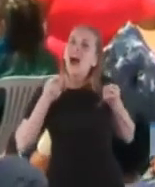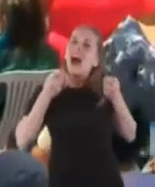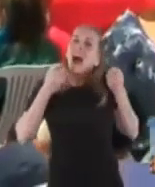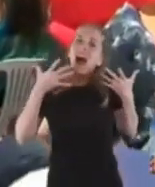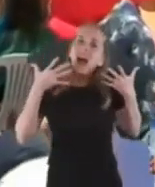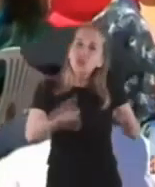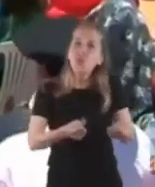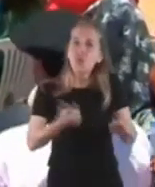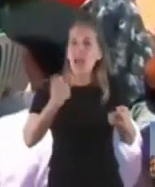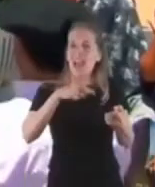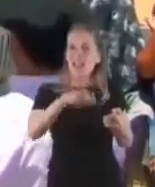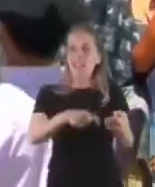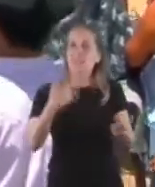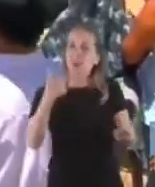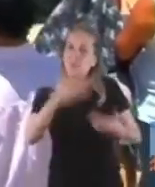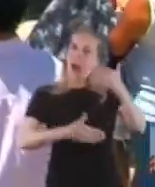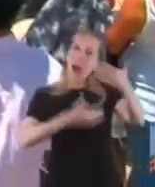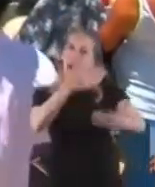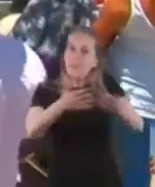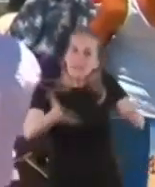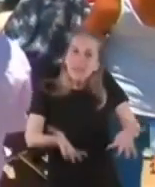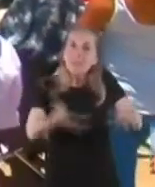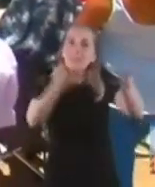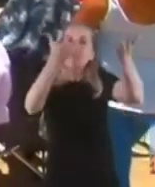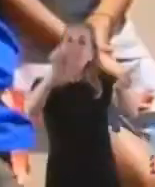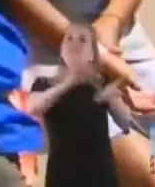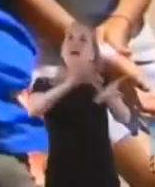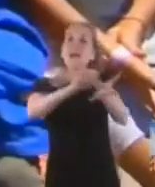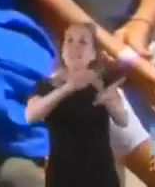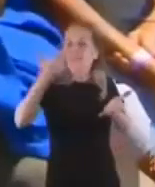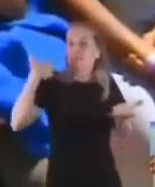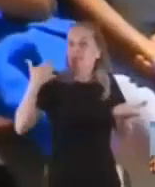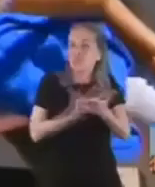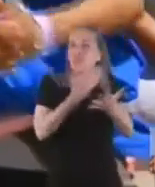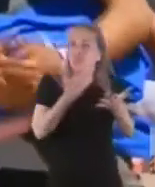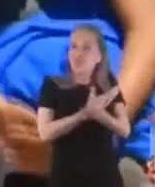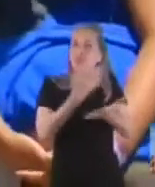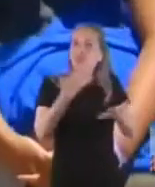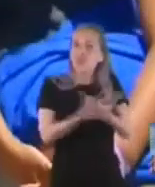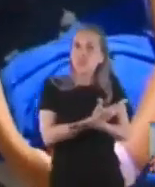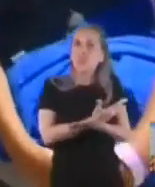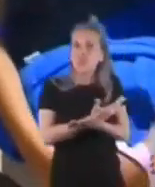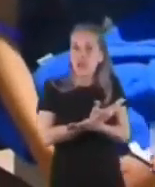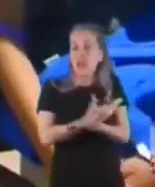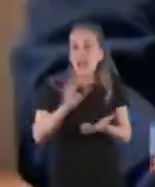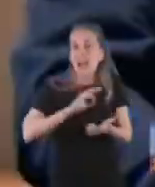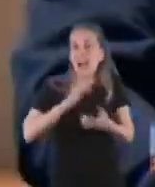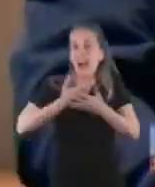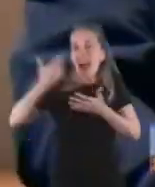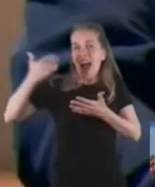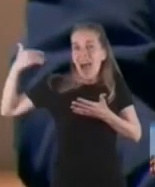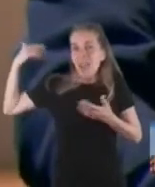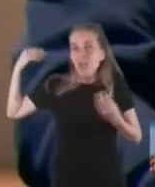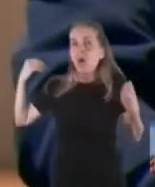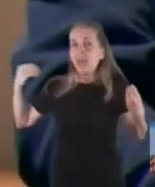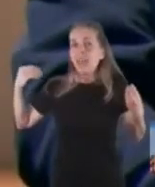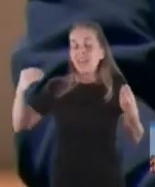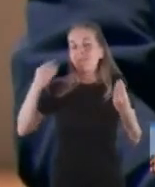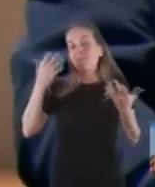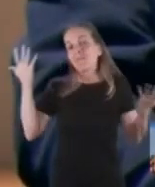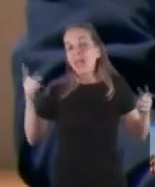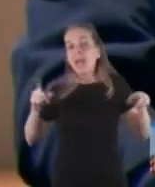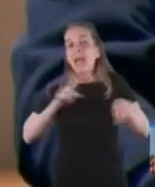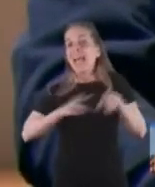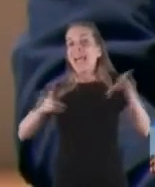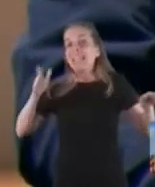la que nos permite avanzar y reconstruir un país que ha padecido mucho. Ha padecido en los años en que a ustedes